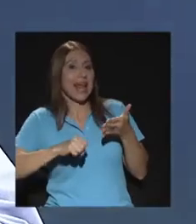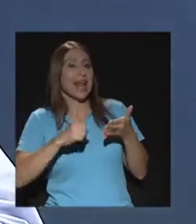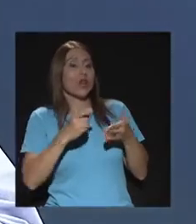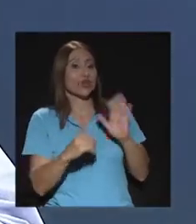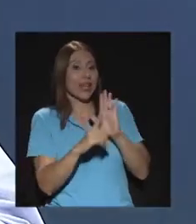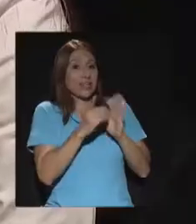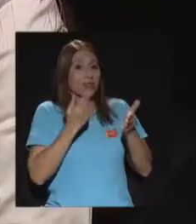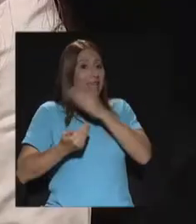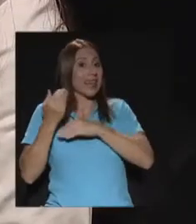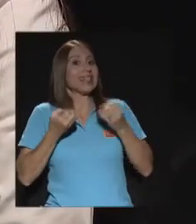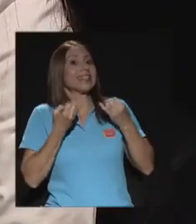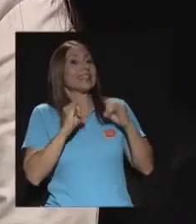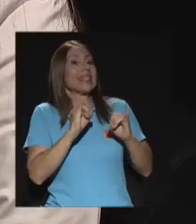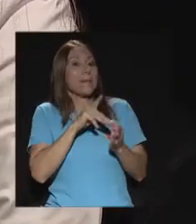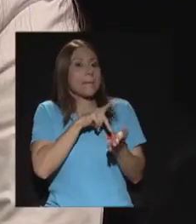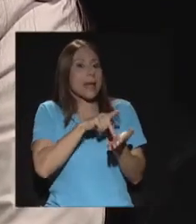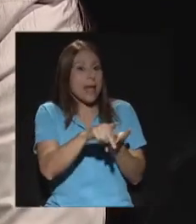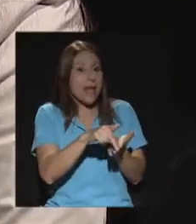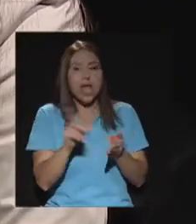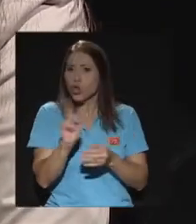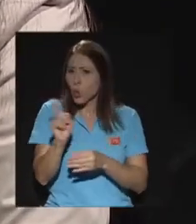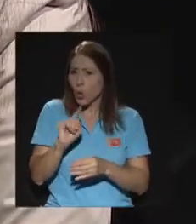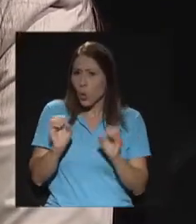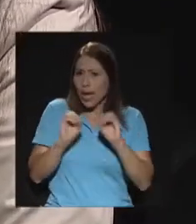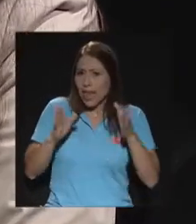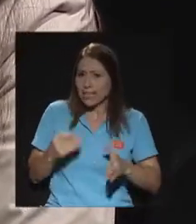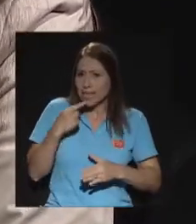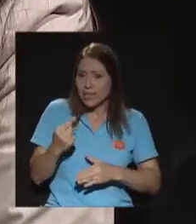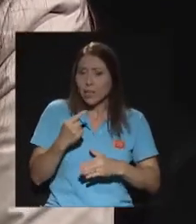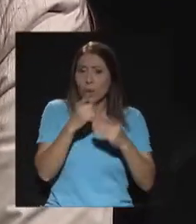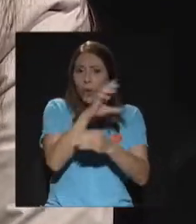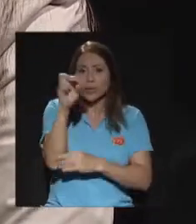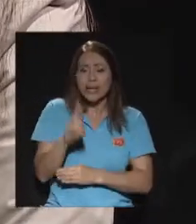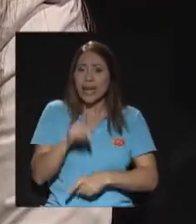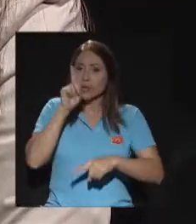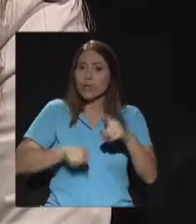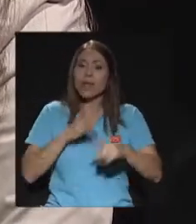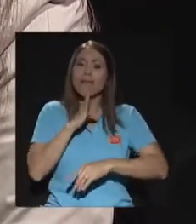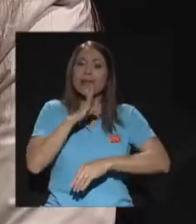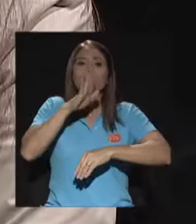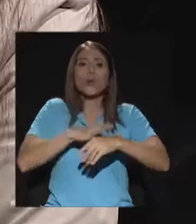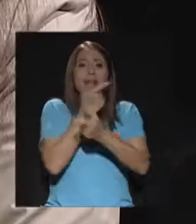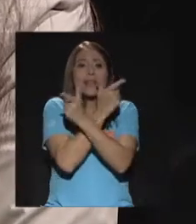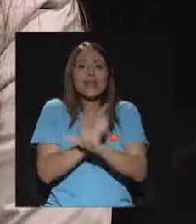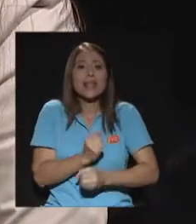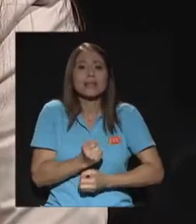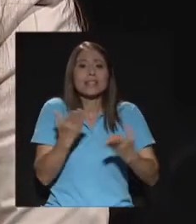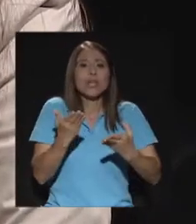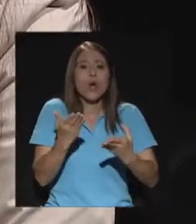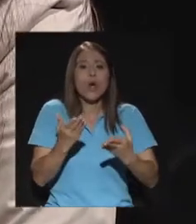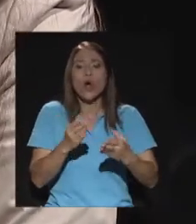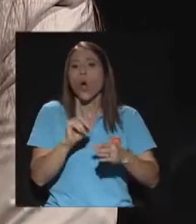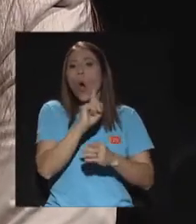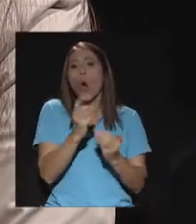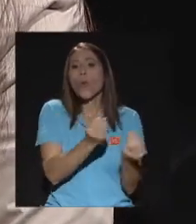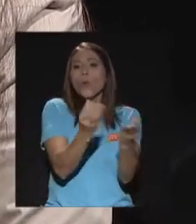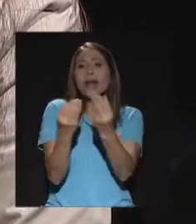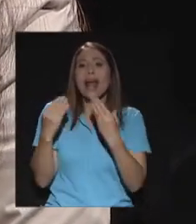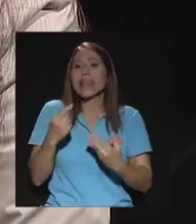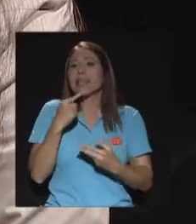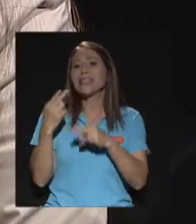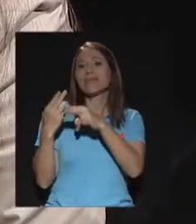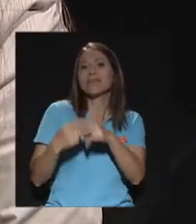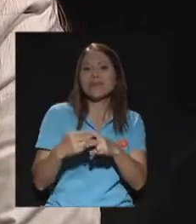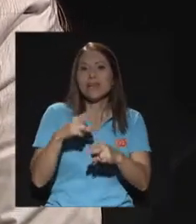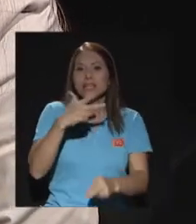pretendiendo. Nadie lo está pretendiendo. En Costa Rica, uno no puede hablar de libertad de expresión y de pluralidad porque ya dicen que es que chavista. Es decir, aquí nadie le está